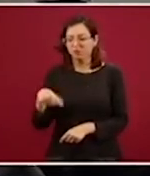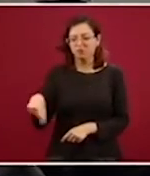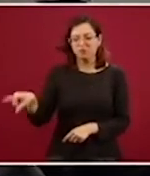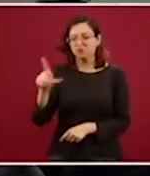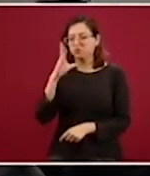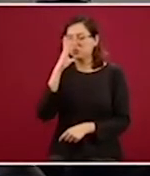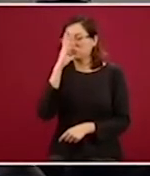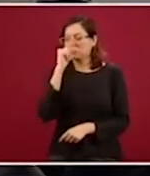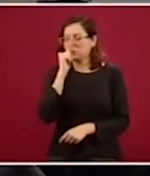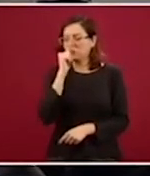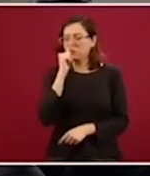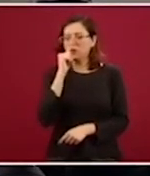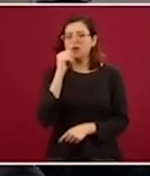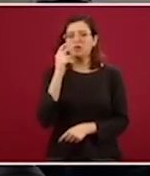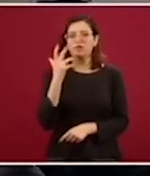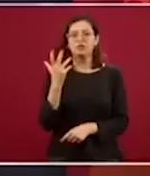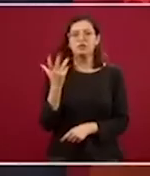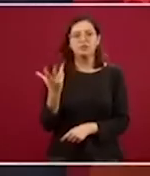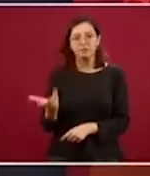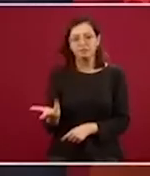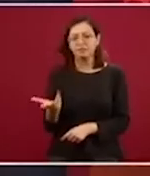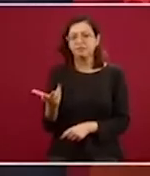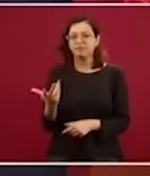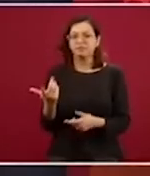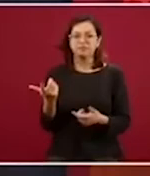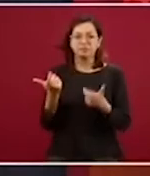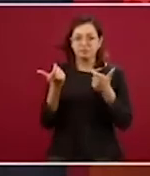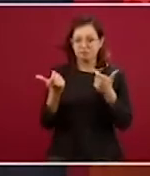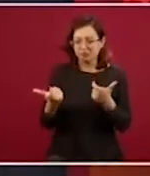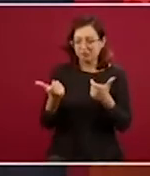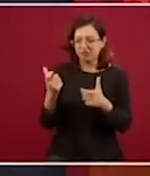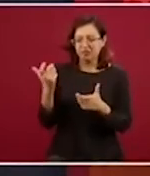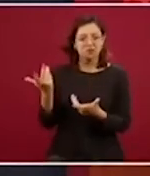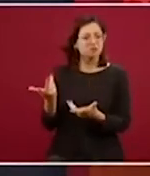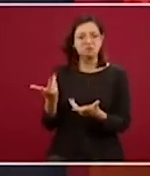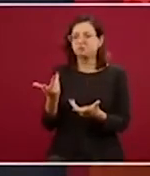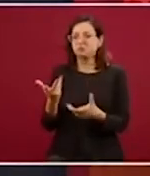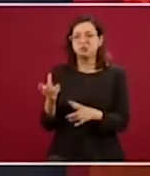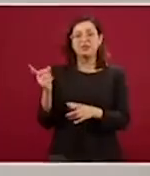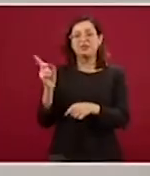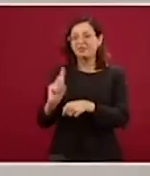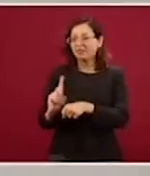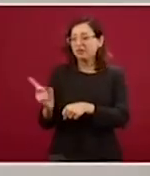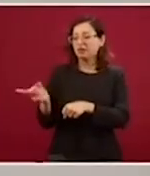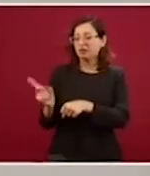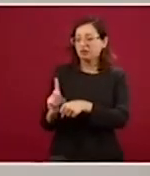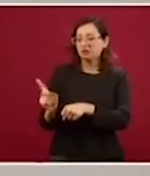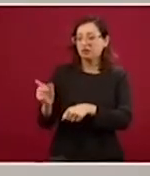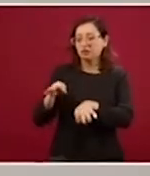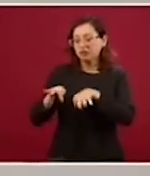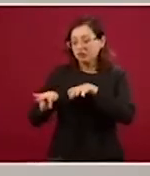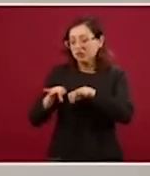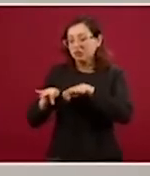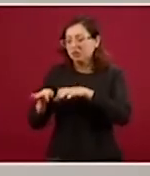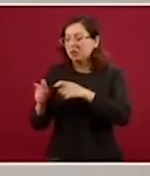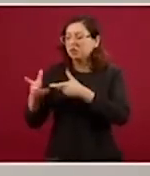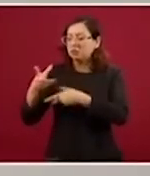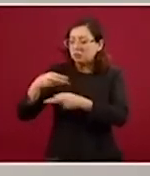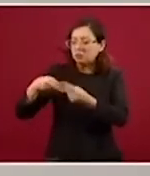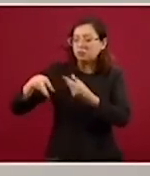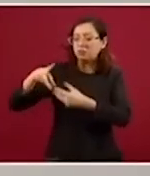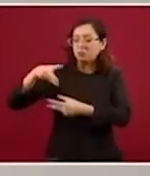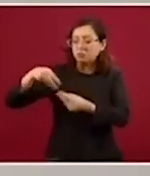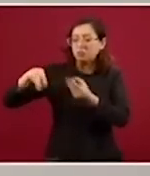a distintas riquezas y que viven en el día a día de sus salarios, de sus pequeñas actividades